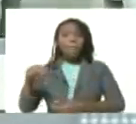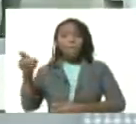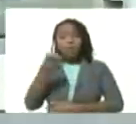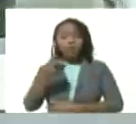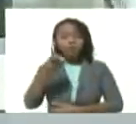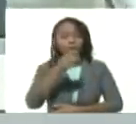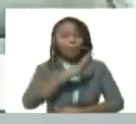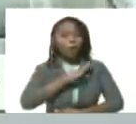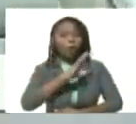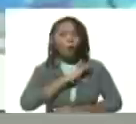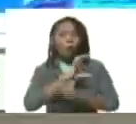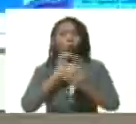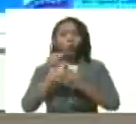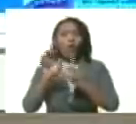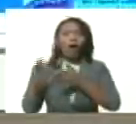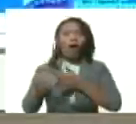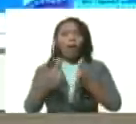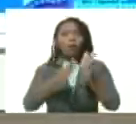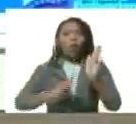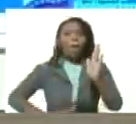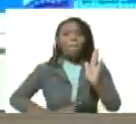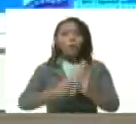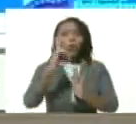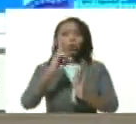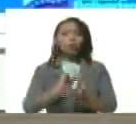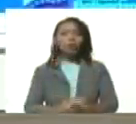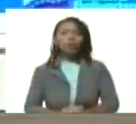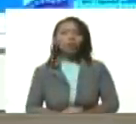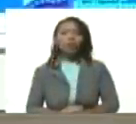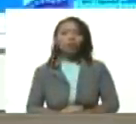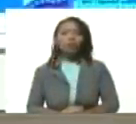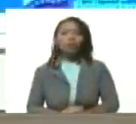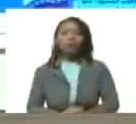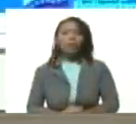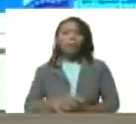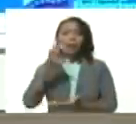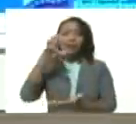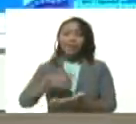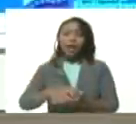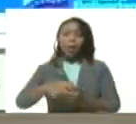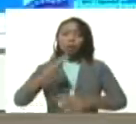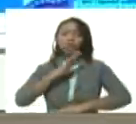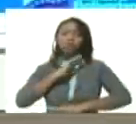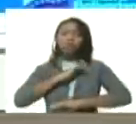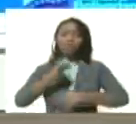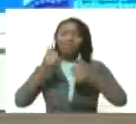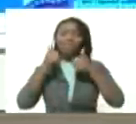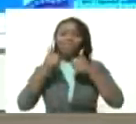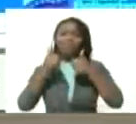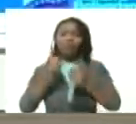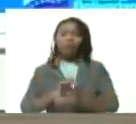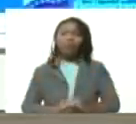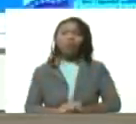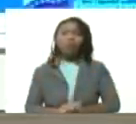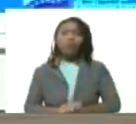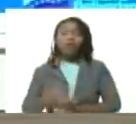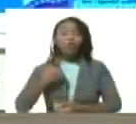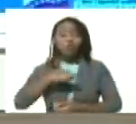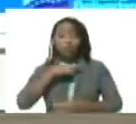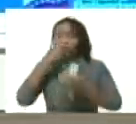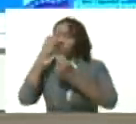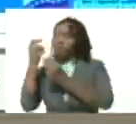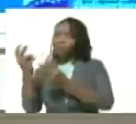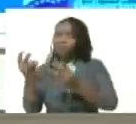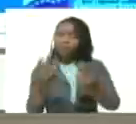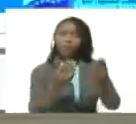caminos para el desarrollo, para el estado de bienestar. Nosotros los invitamos a